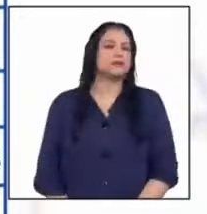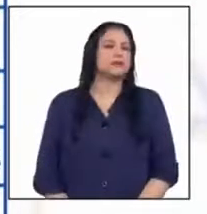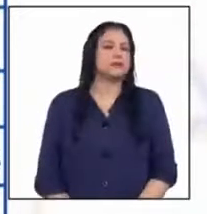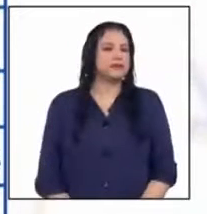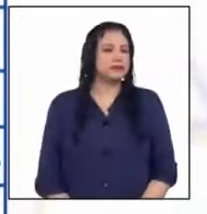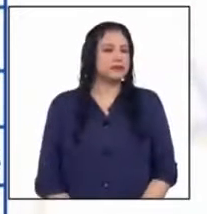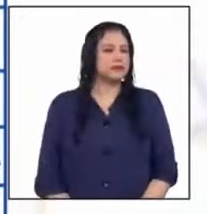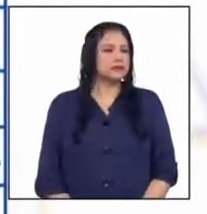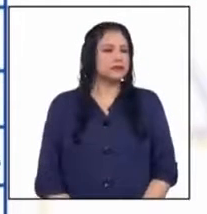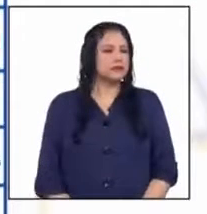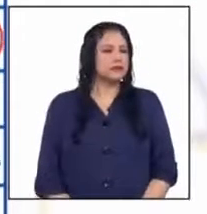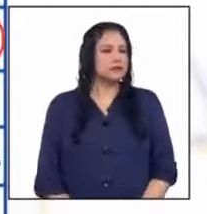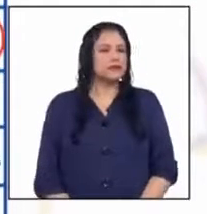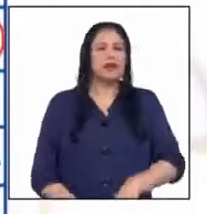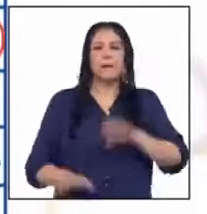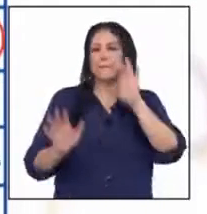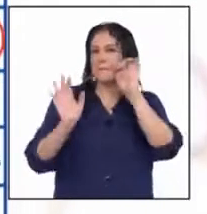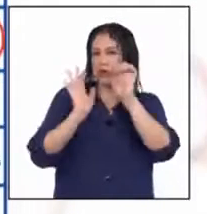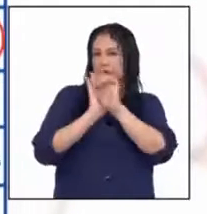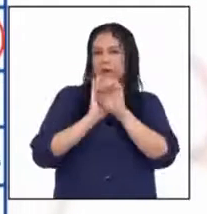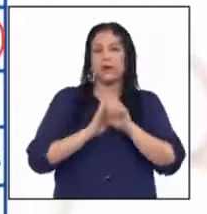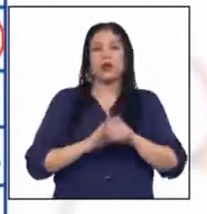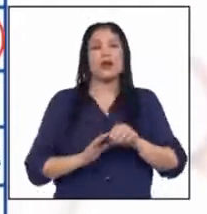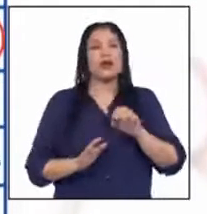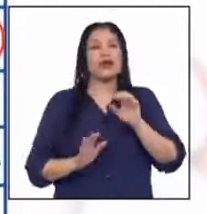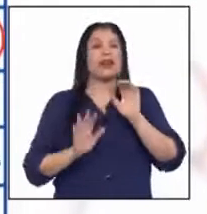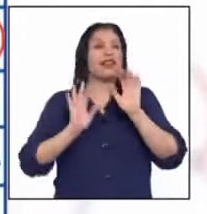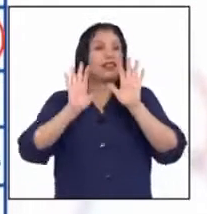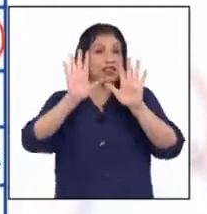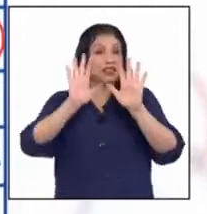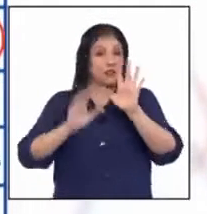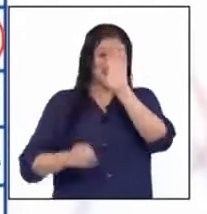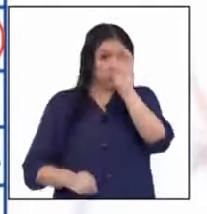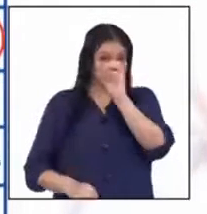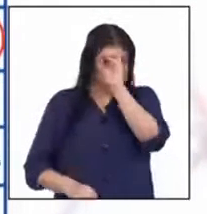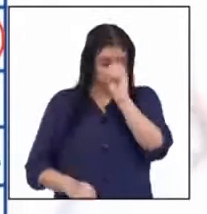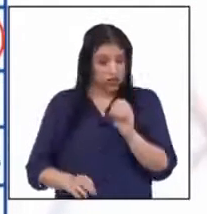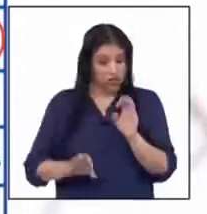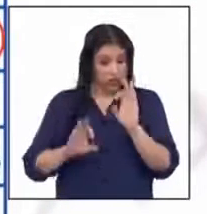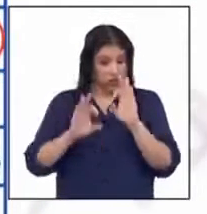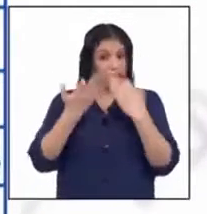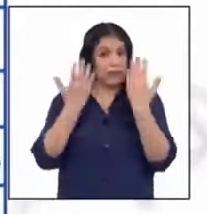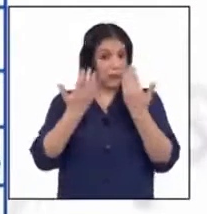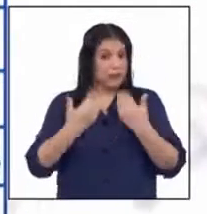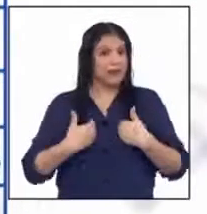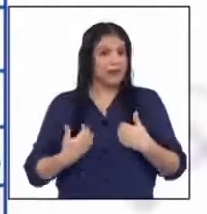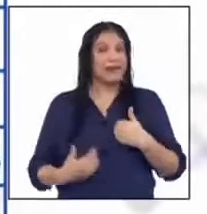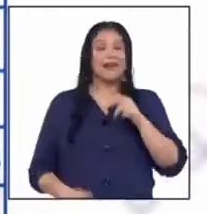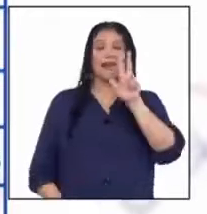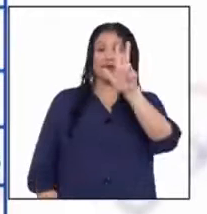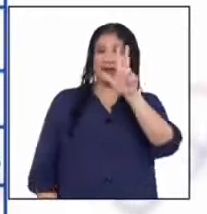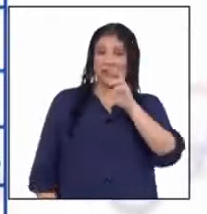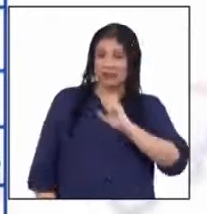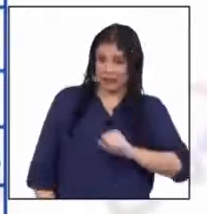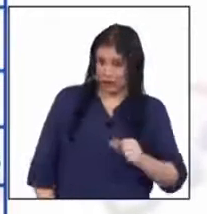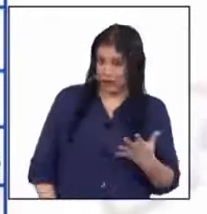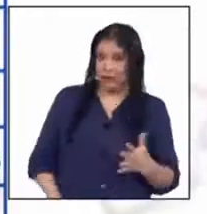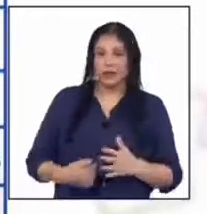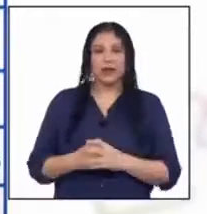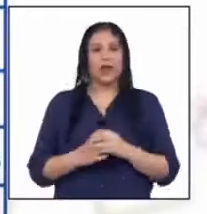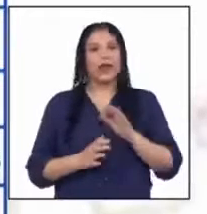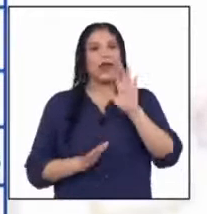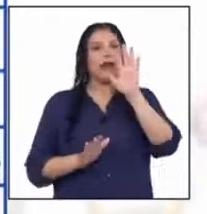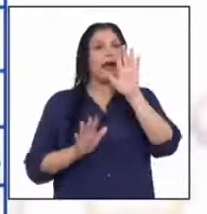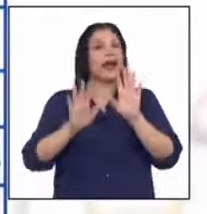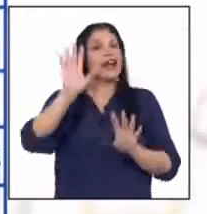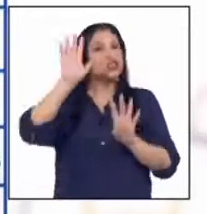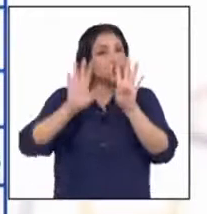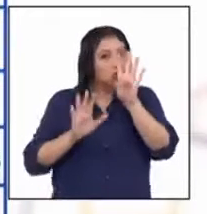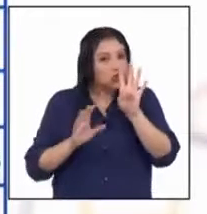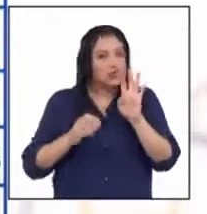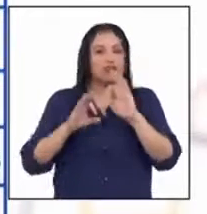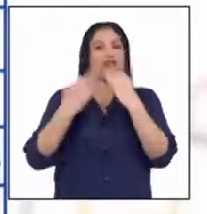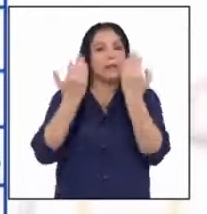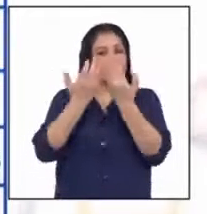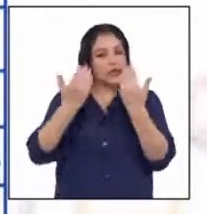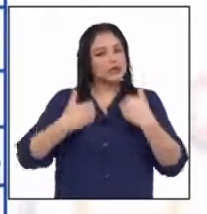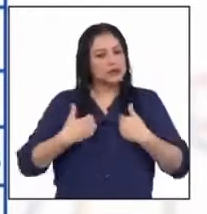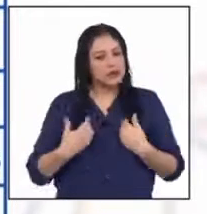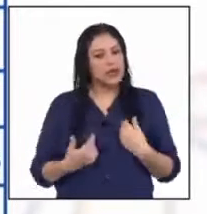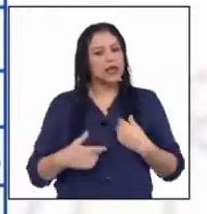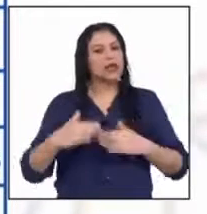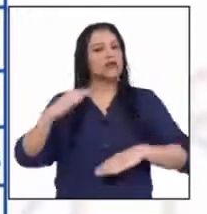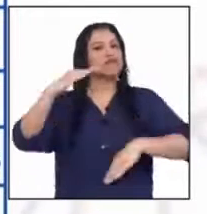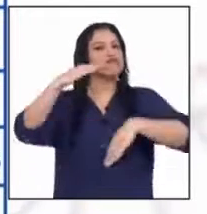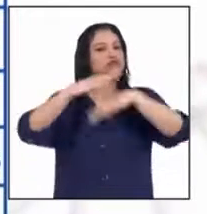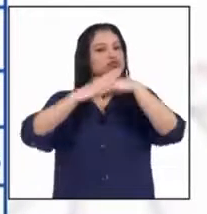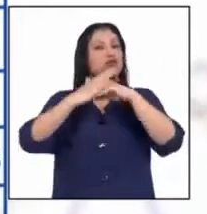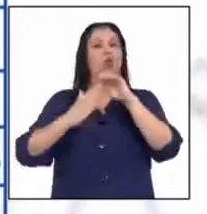ejemplo, que el 10% de familias tienen 3 hijos, que 14 familias tienen hasta 4